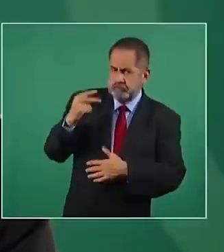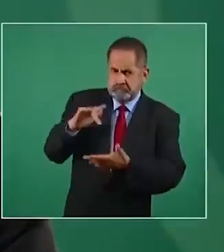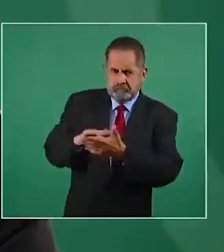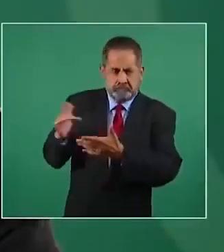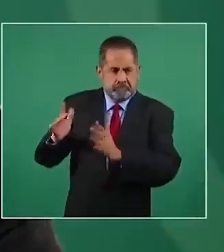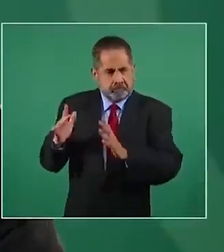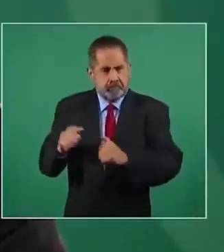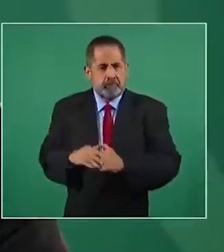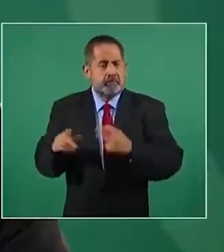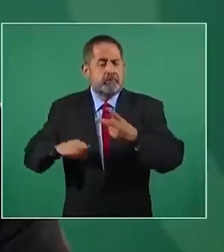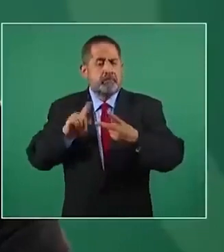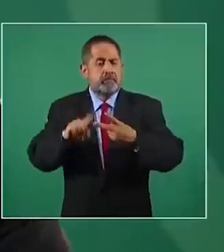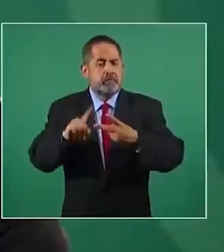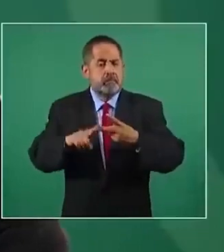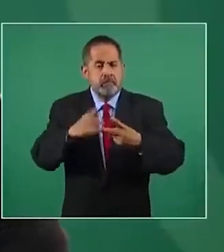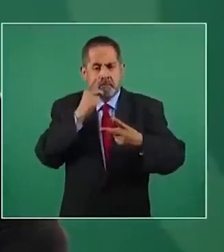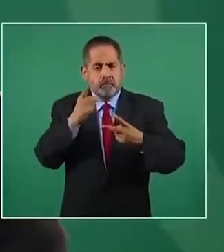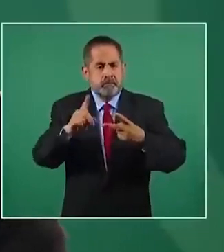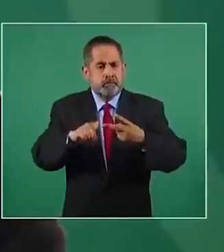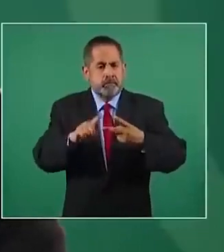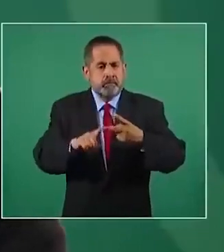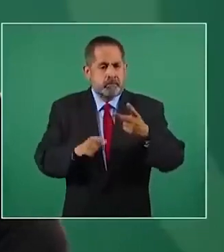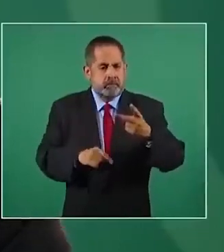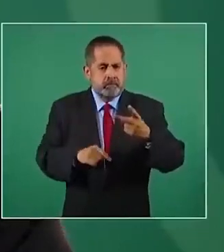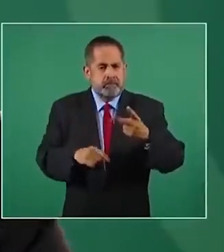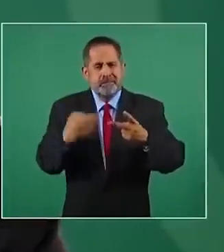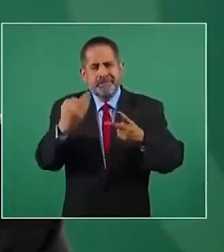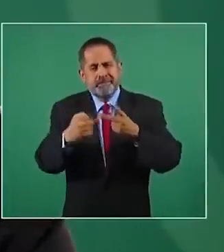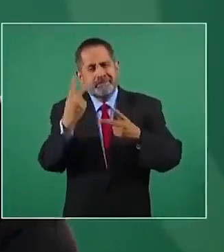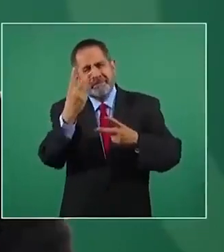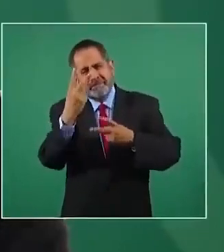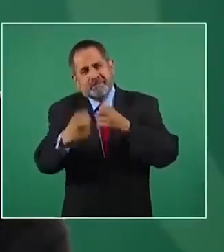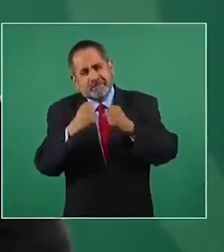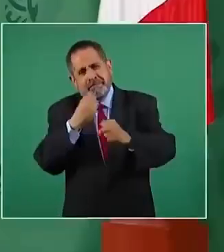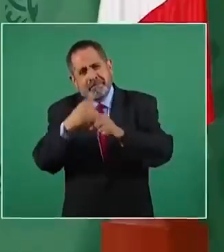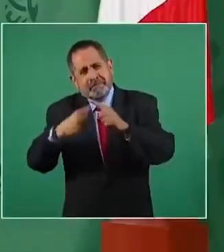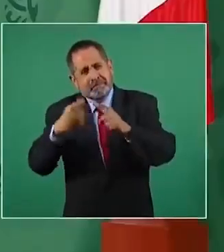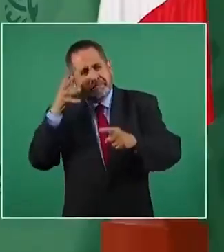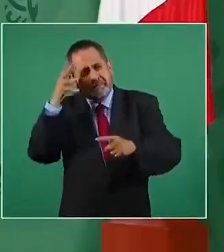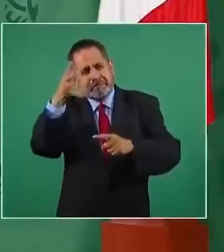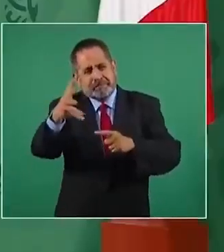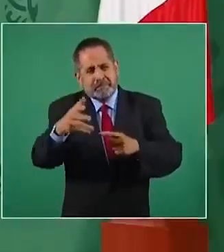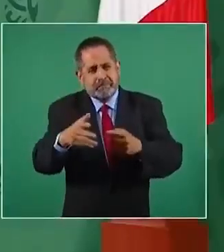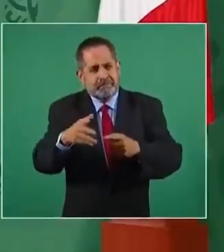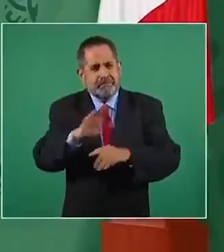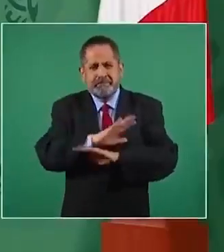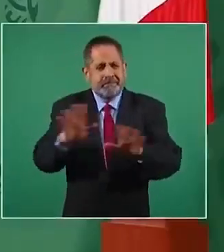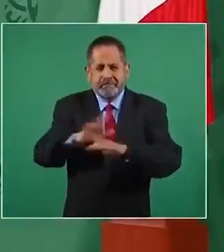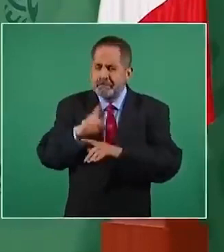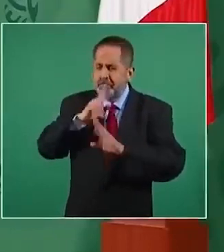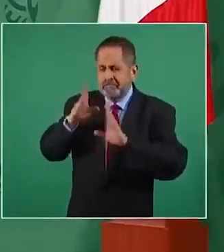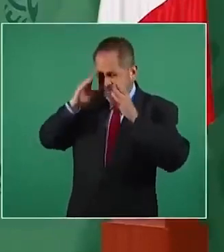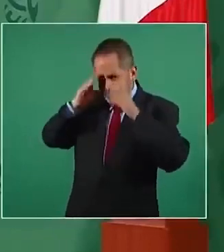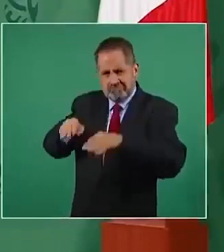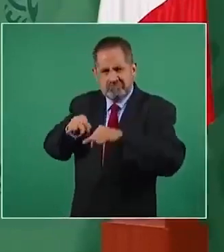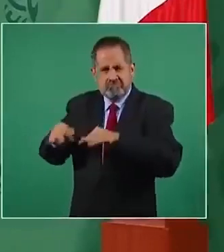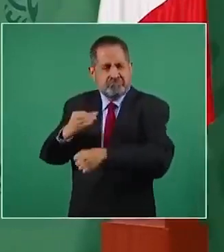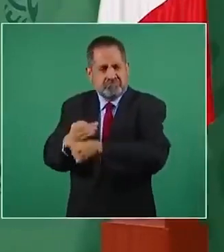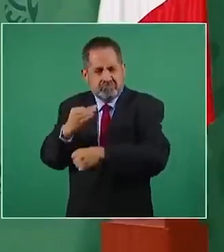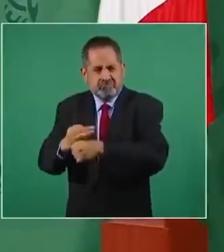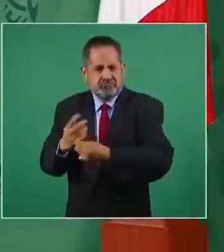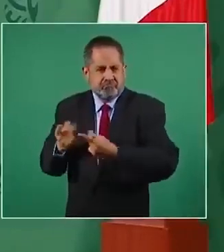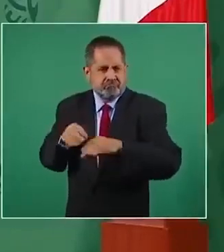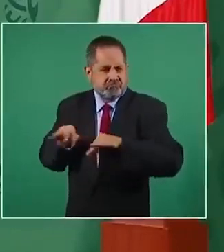intenso recorrido por la zona cañera donde Por cierto sostuvieron una serie de diálogos para impulsar